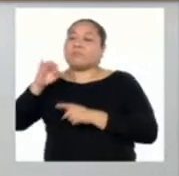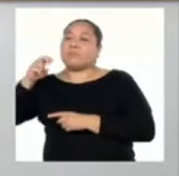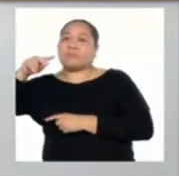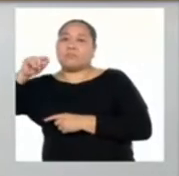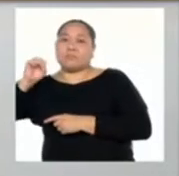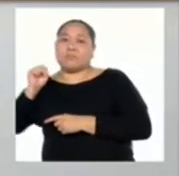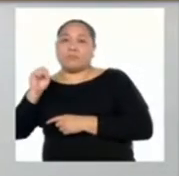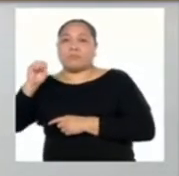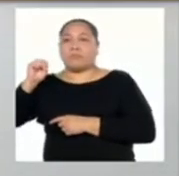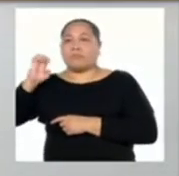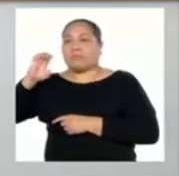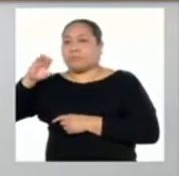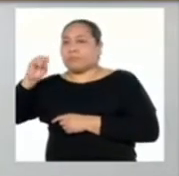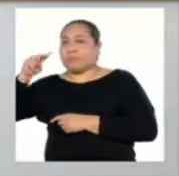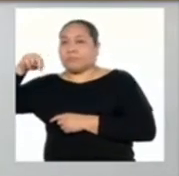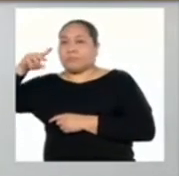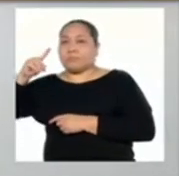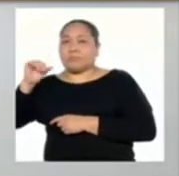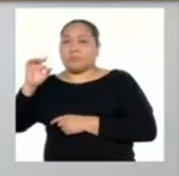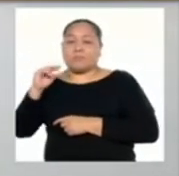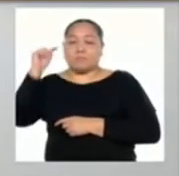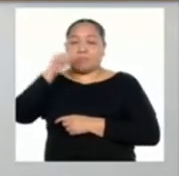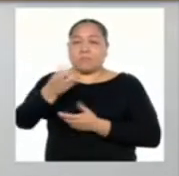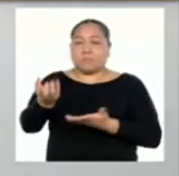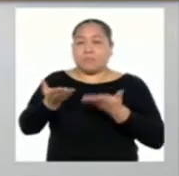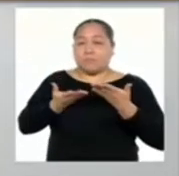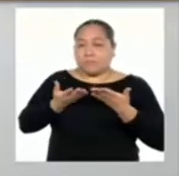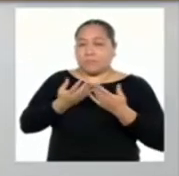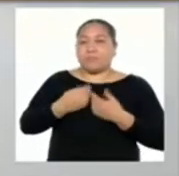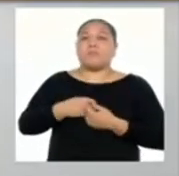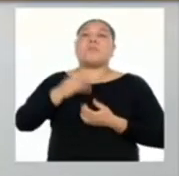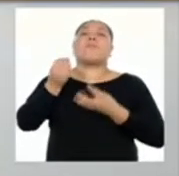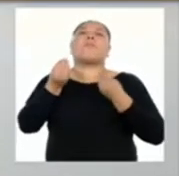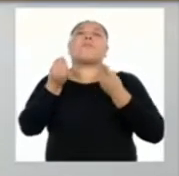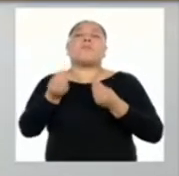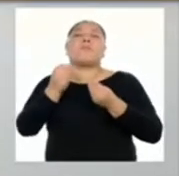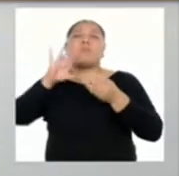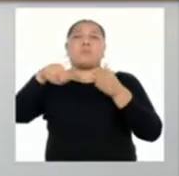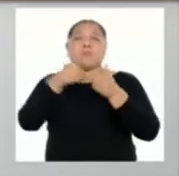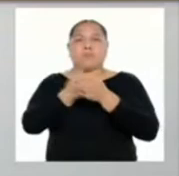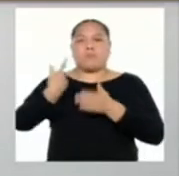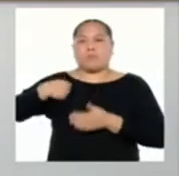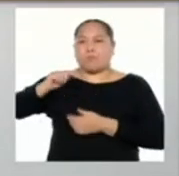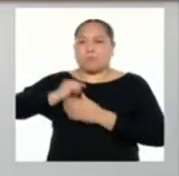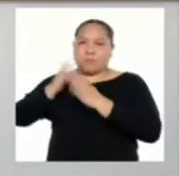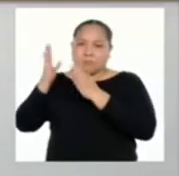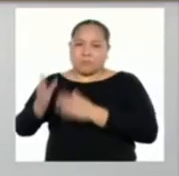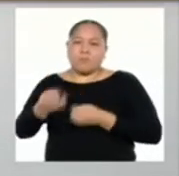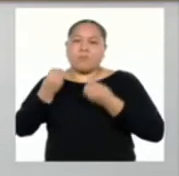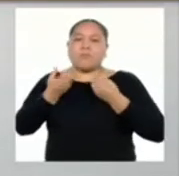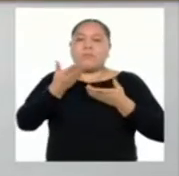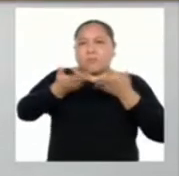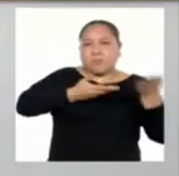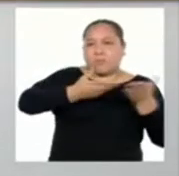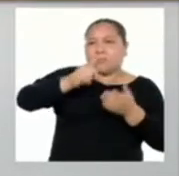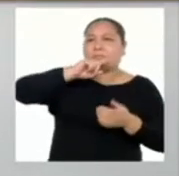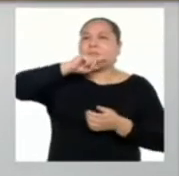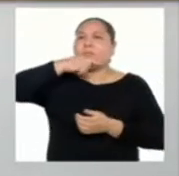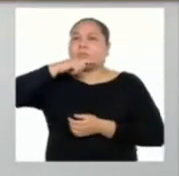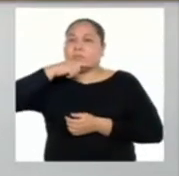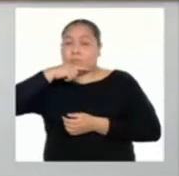nos comentan el momento de la llegada de los españoles y cómo fue el trato y la situación de la mujer española